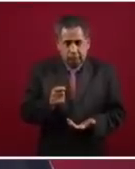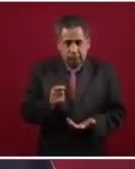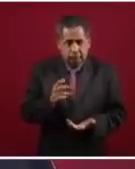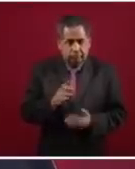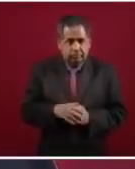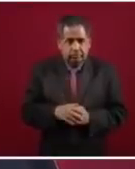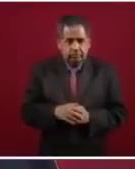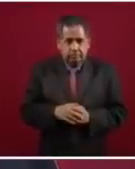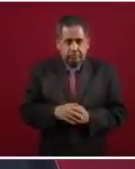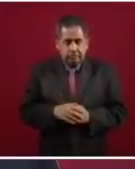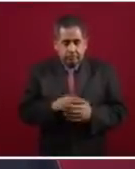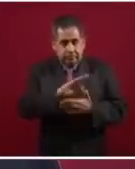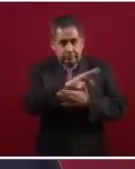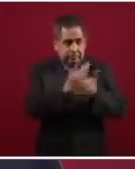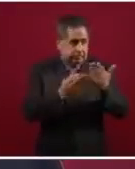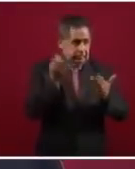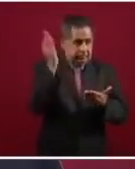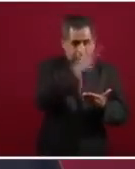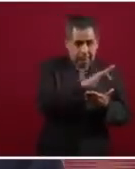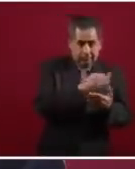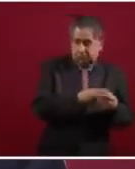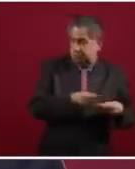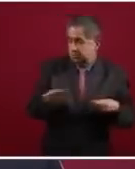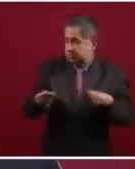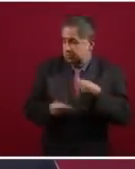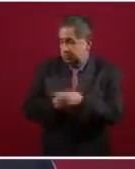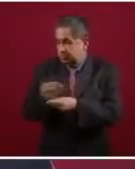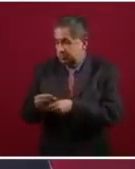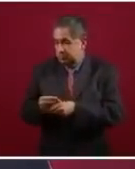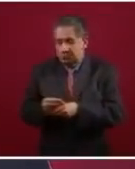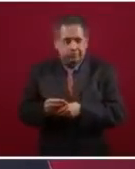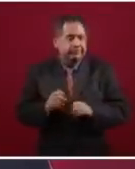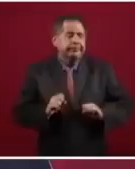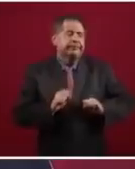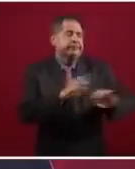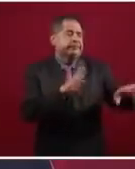fabriquen facturas y que no se castigue